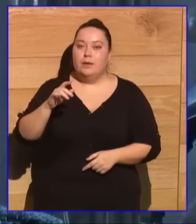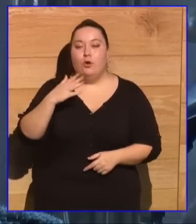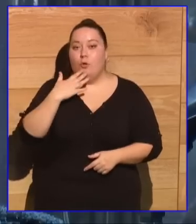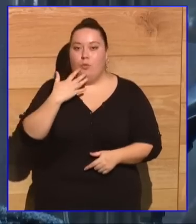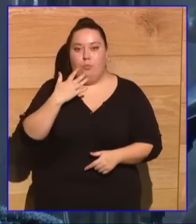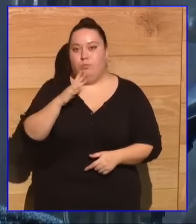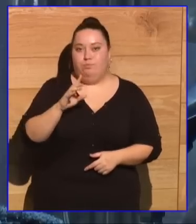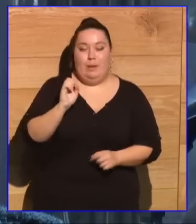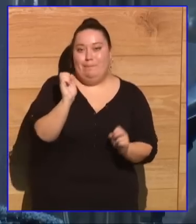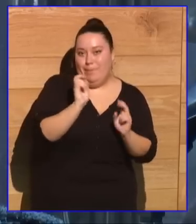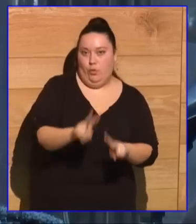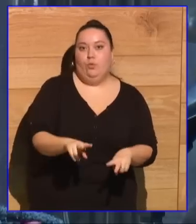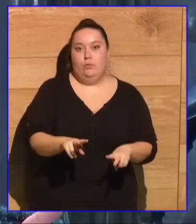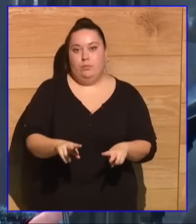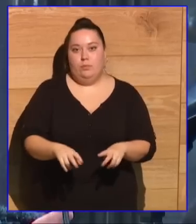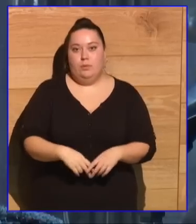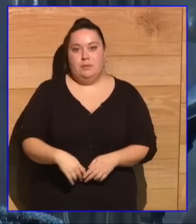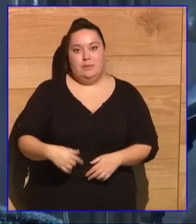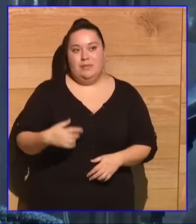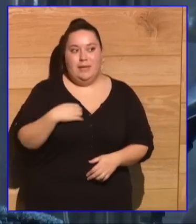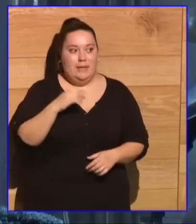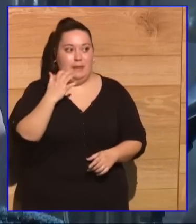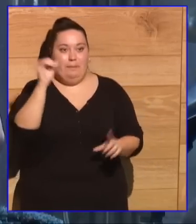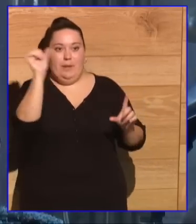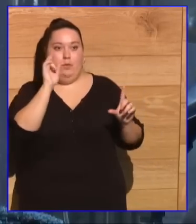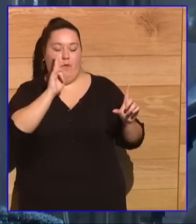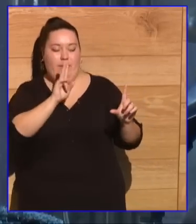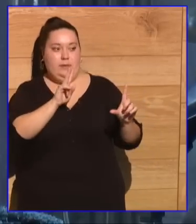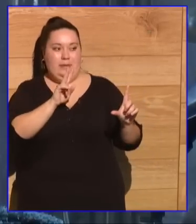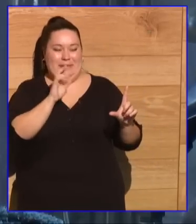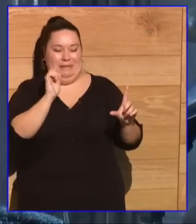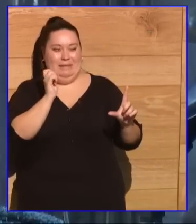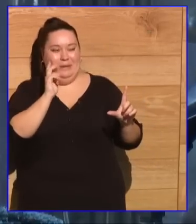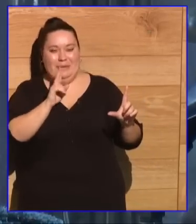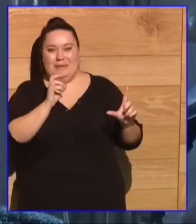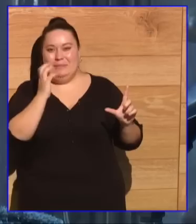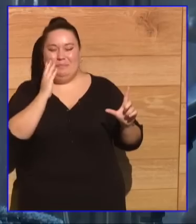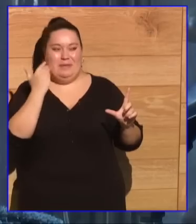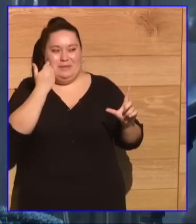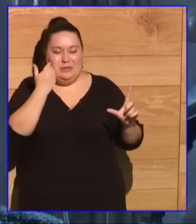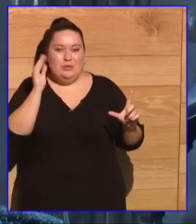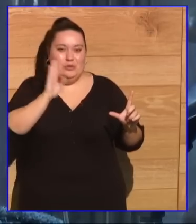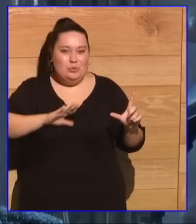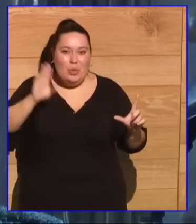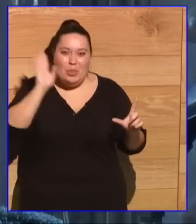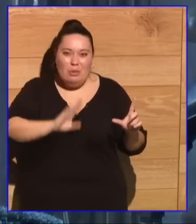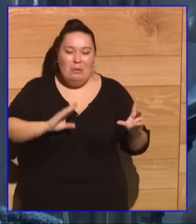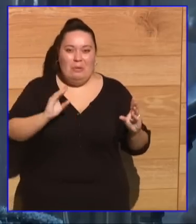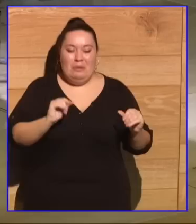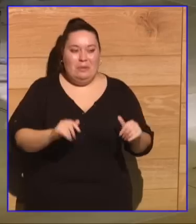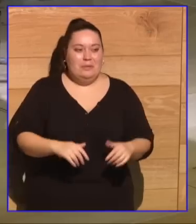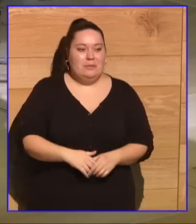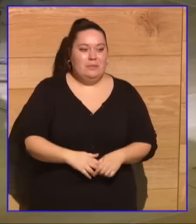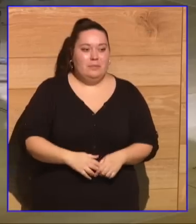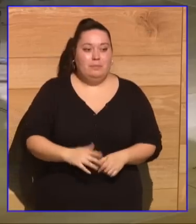retraso y es incomodísimo durante toda la película, que le ves que cada vez está más tirado, más arrastrado por el suelo. Sin embargo, nunca